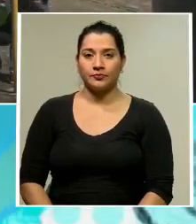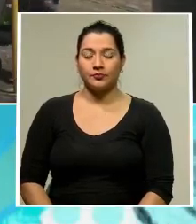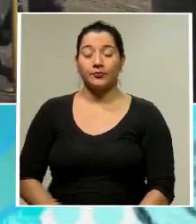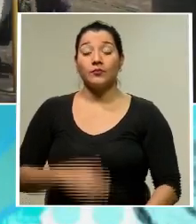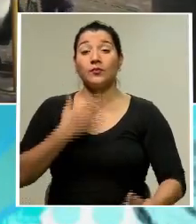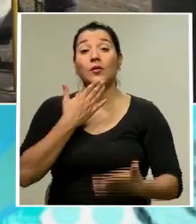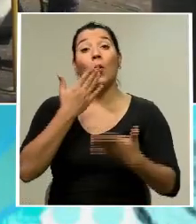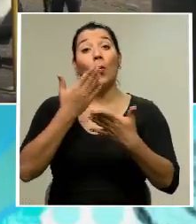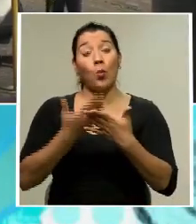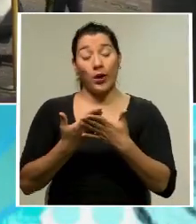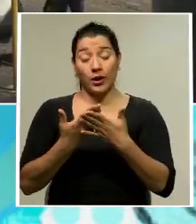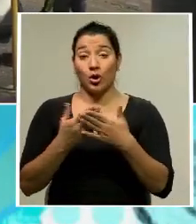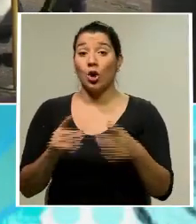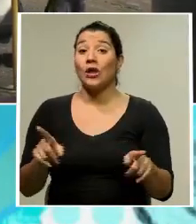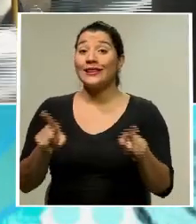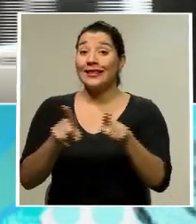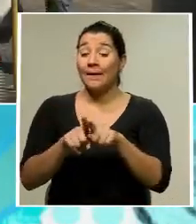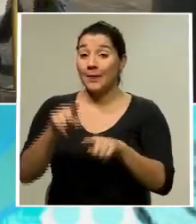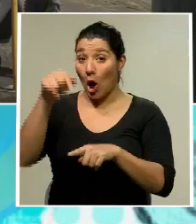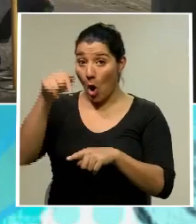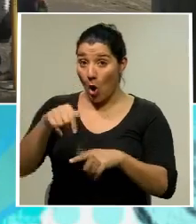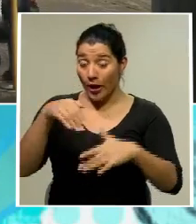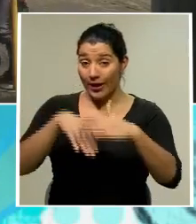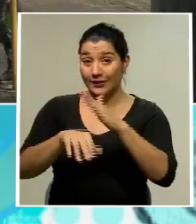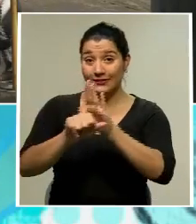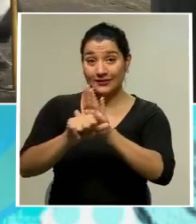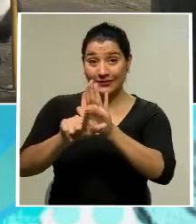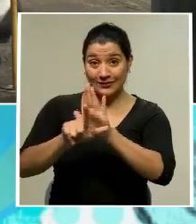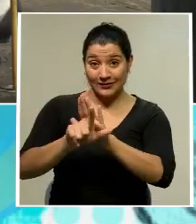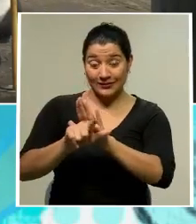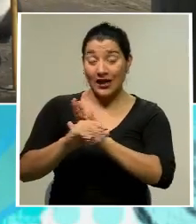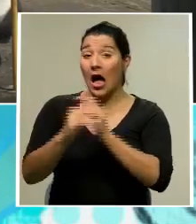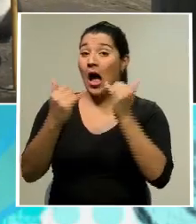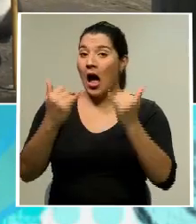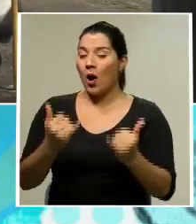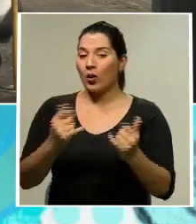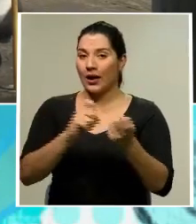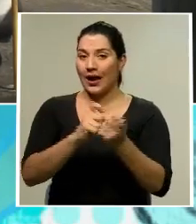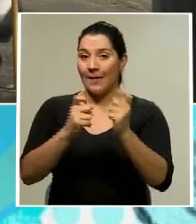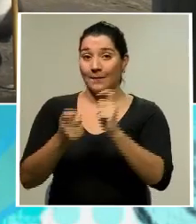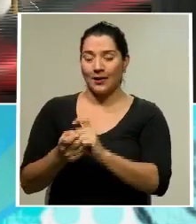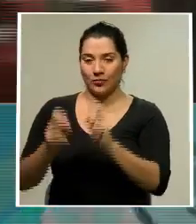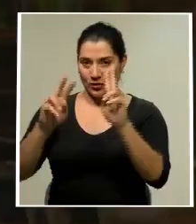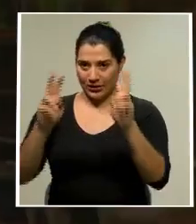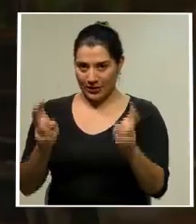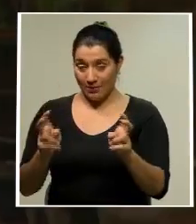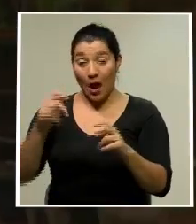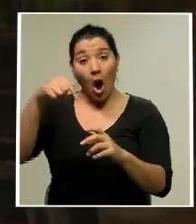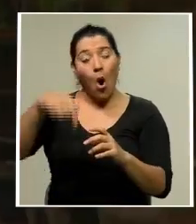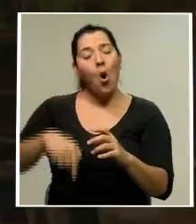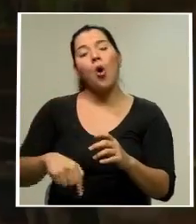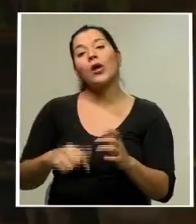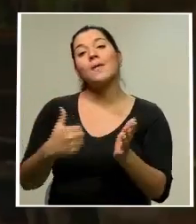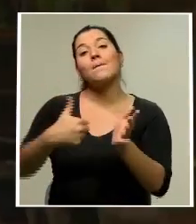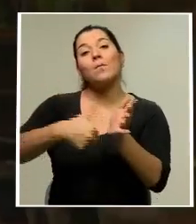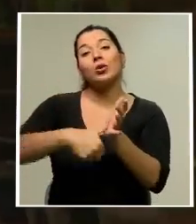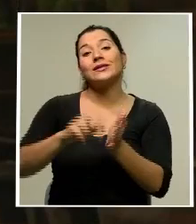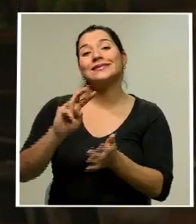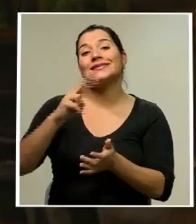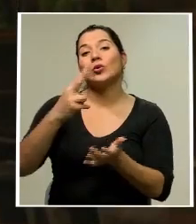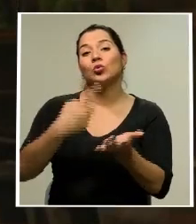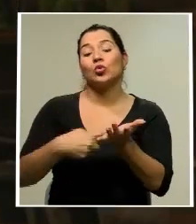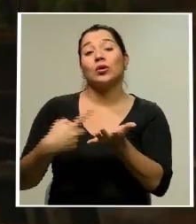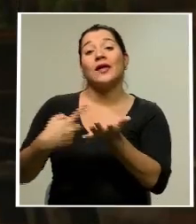Bueno, televidentes, además hoy acá en el Congreso, y cambiando de tema, se tenía previsto que se diera la votación en segundo debate por el